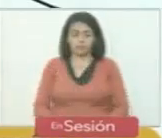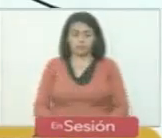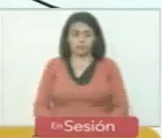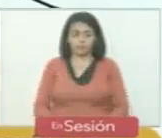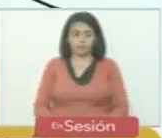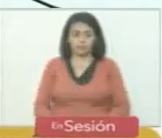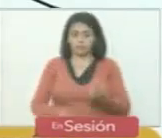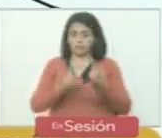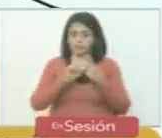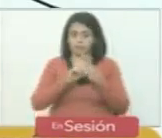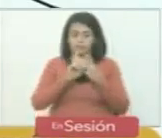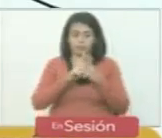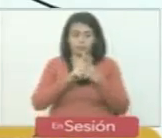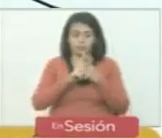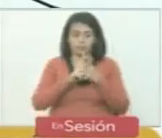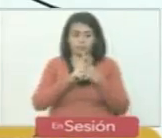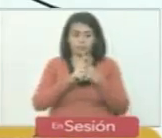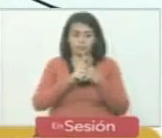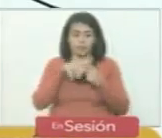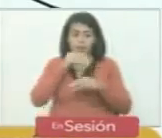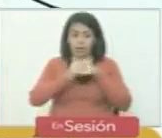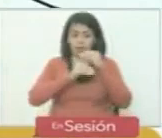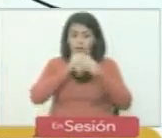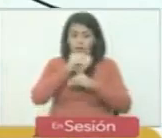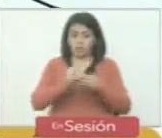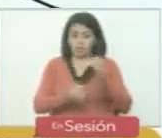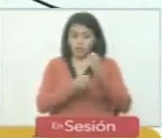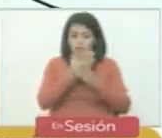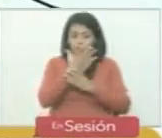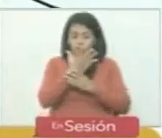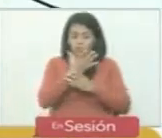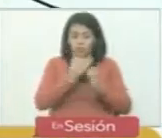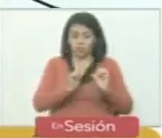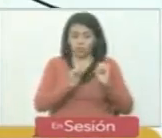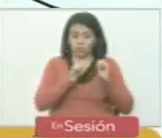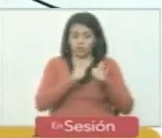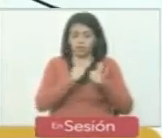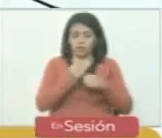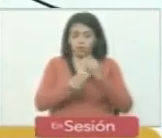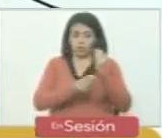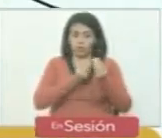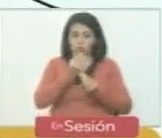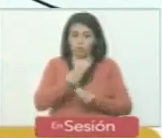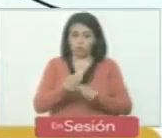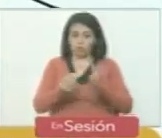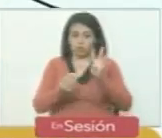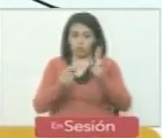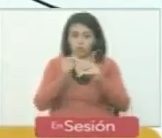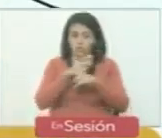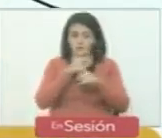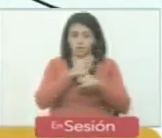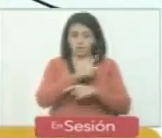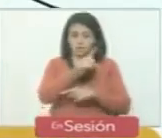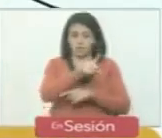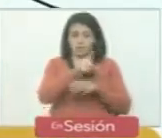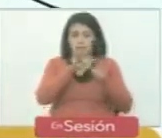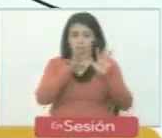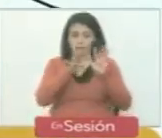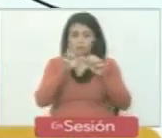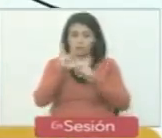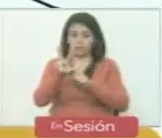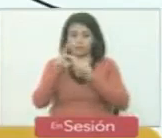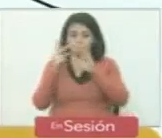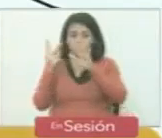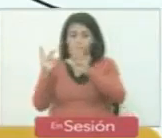La primera, su creación, su génesis, su historia. 4 de agosto